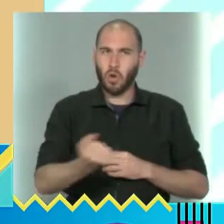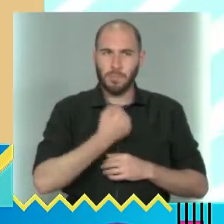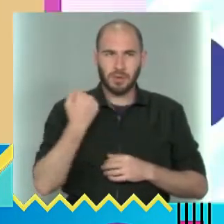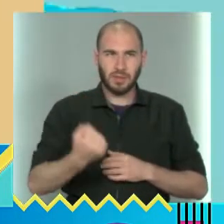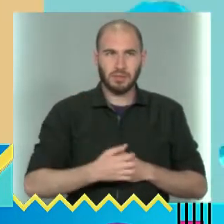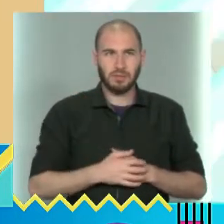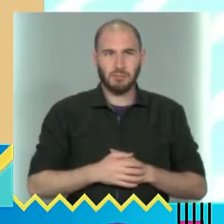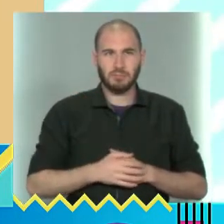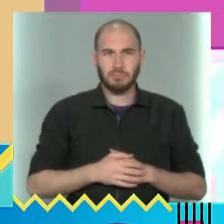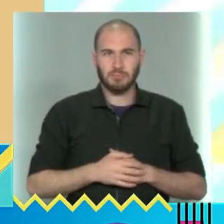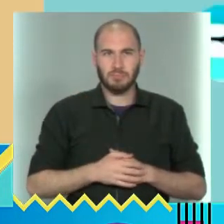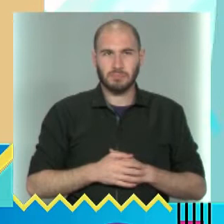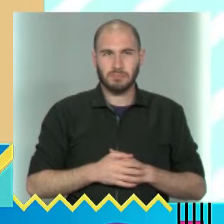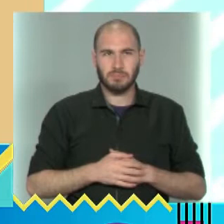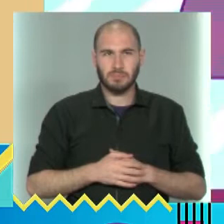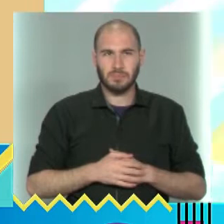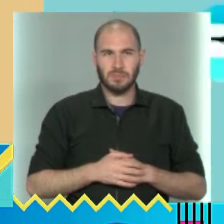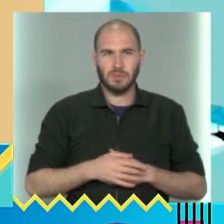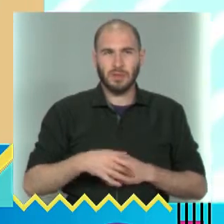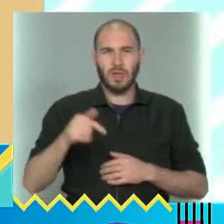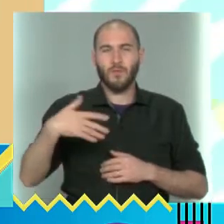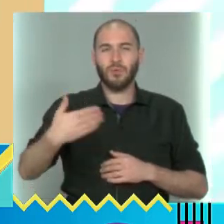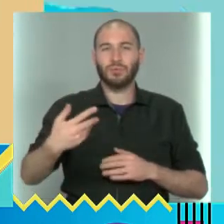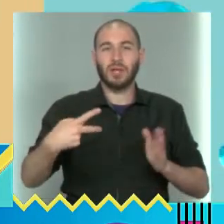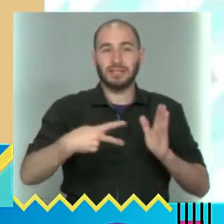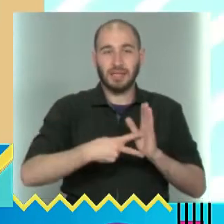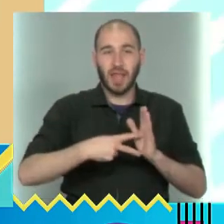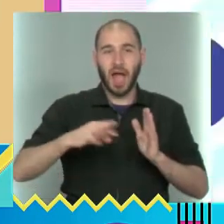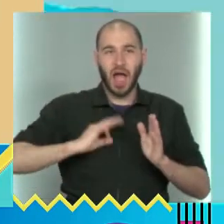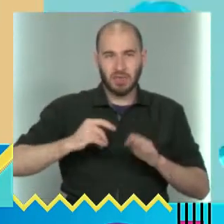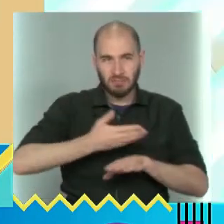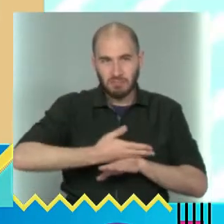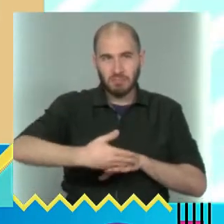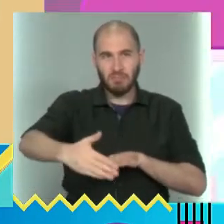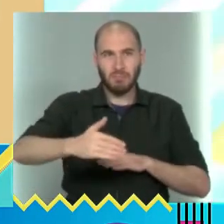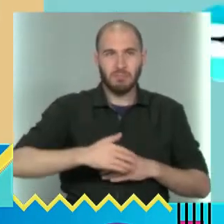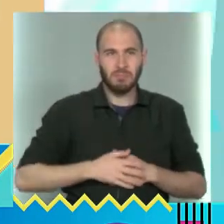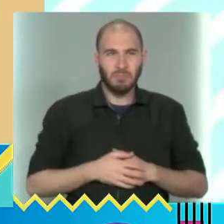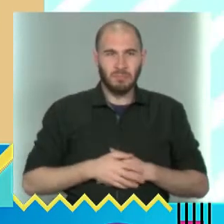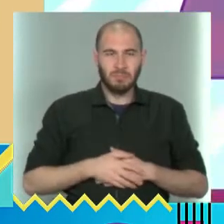importante en el futuro de Siria en las décadas posteriores.